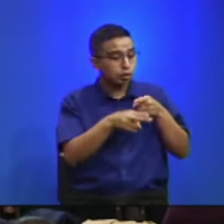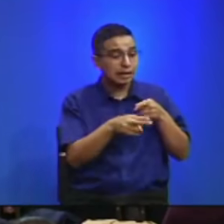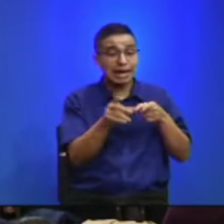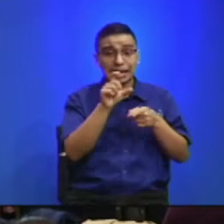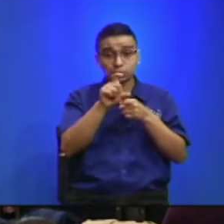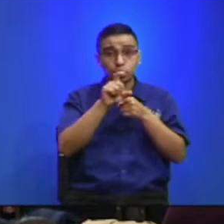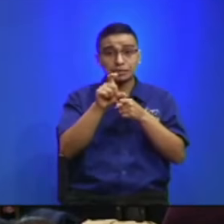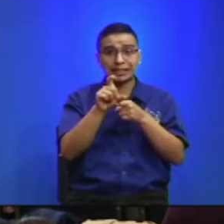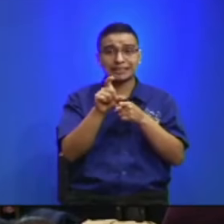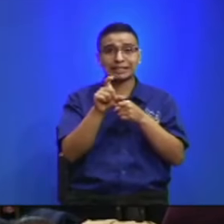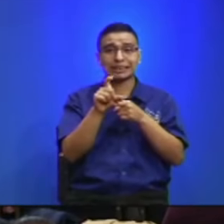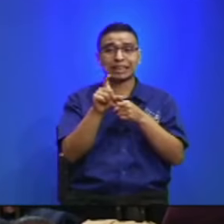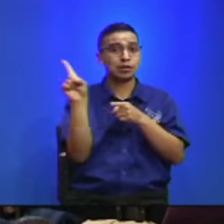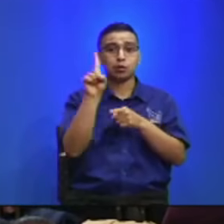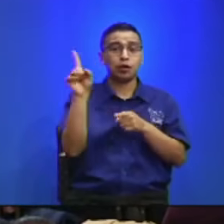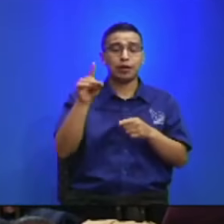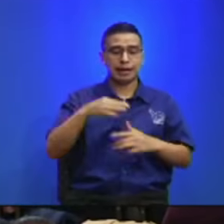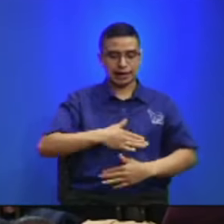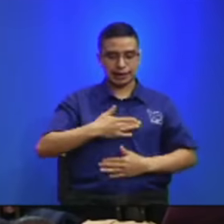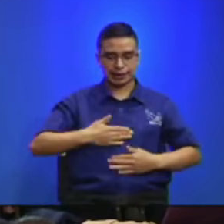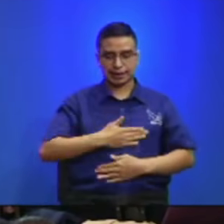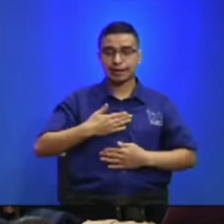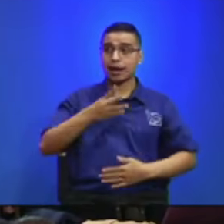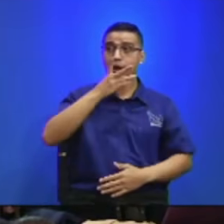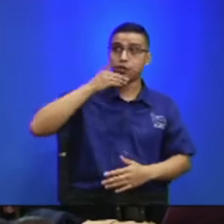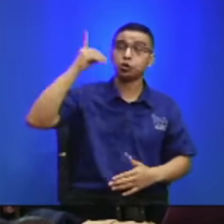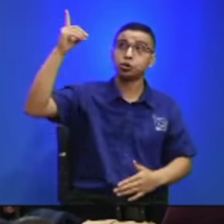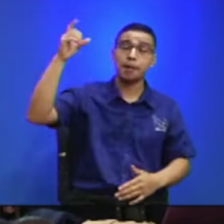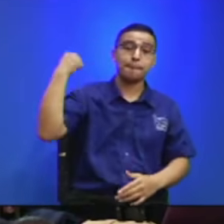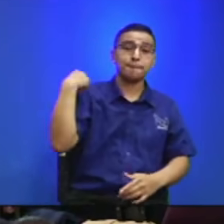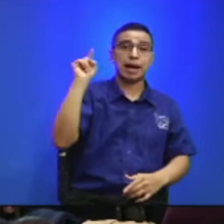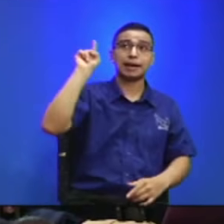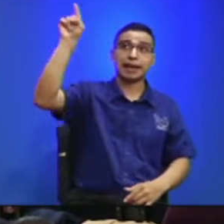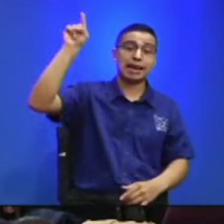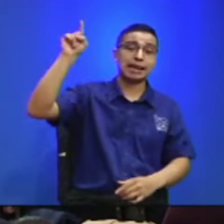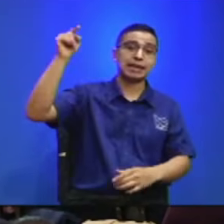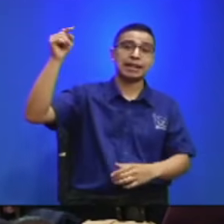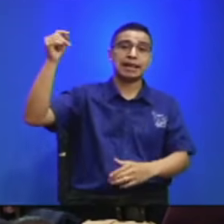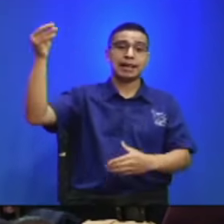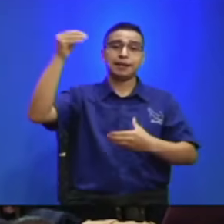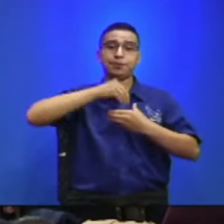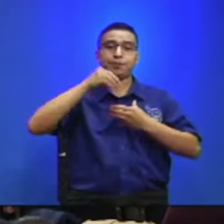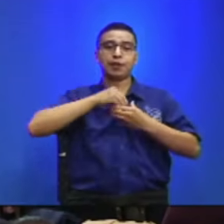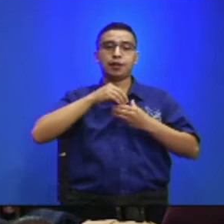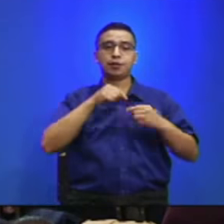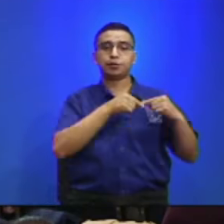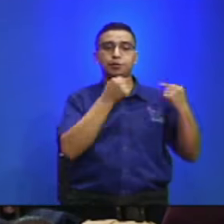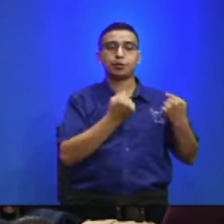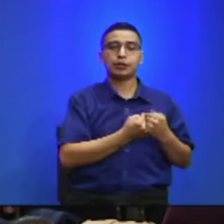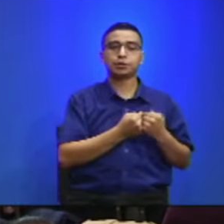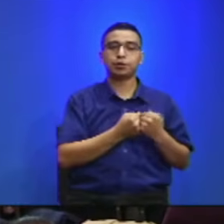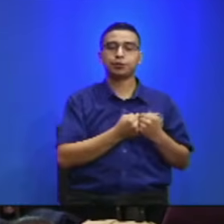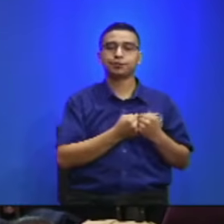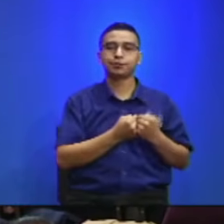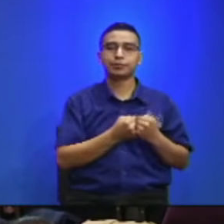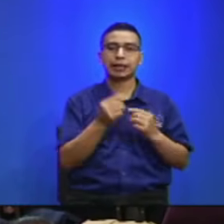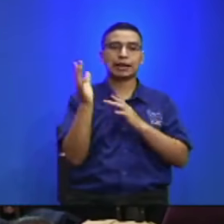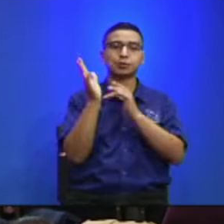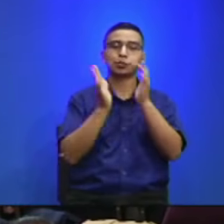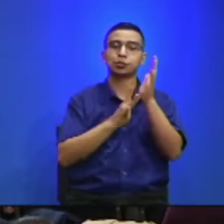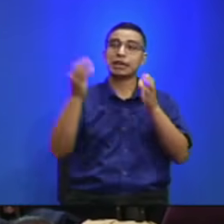ofensivo para que yo me pueda meter en ellos completamente y ellos en mi es lo que yo entiendo entonces